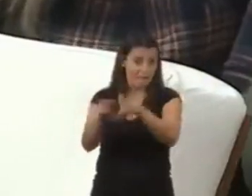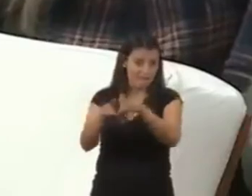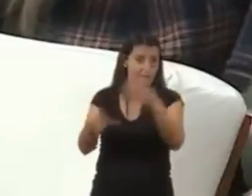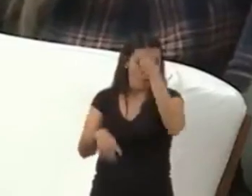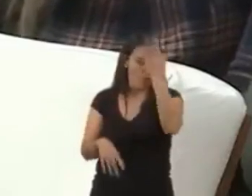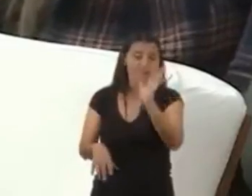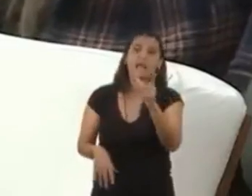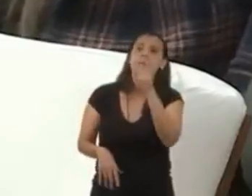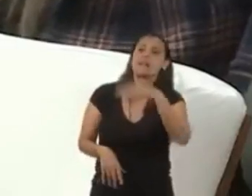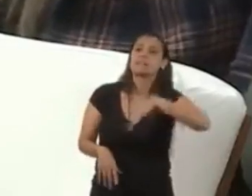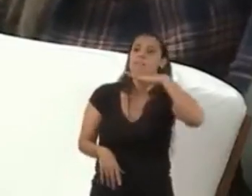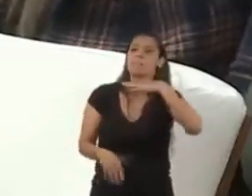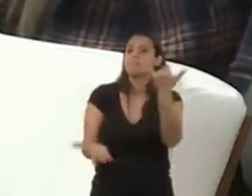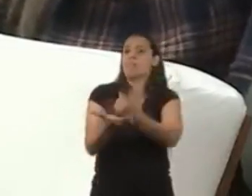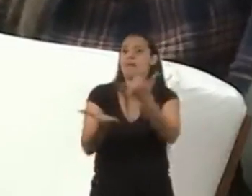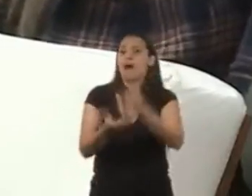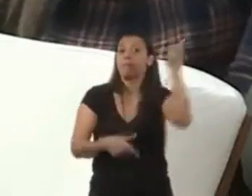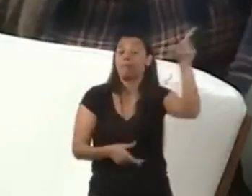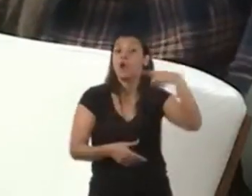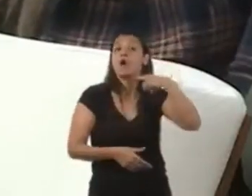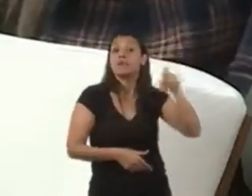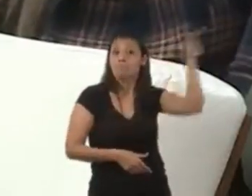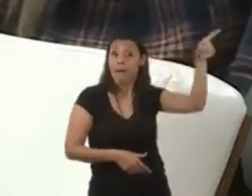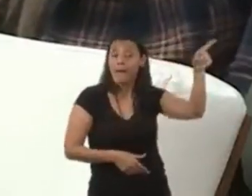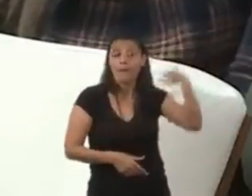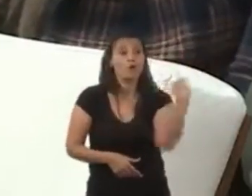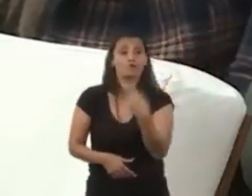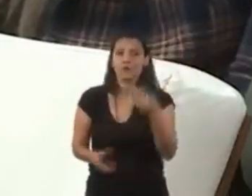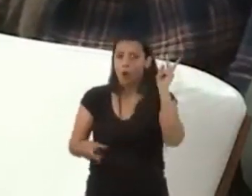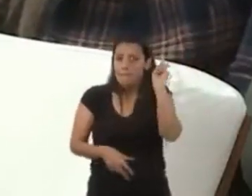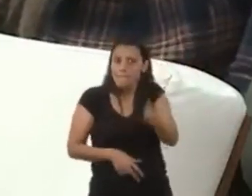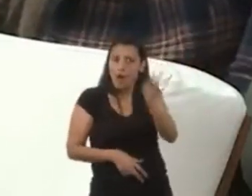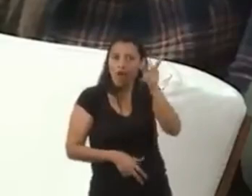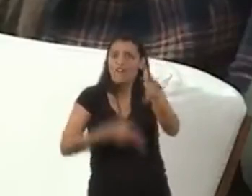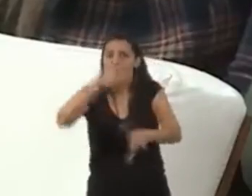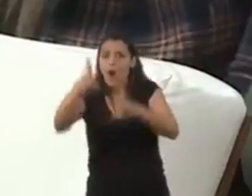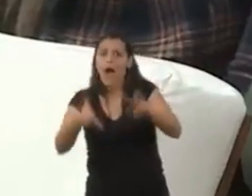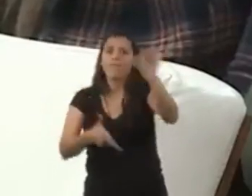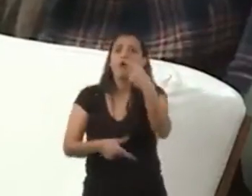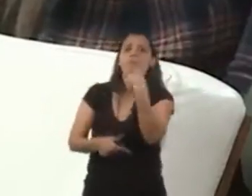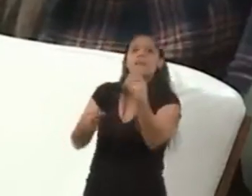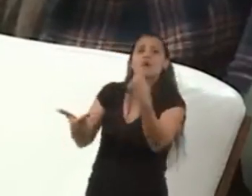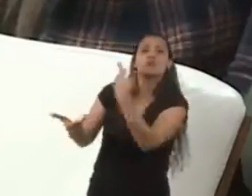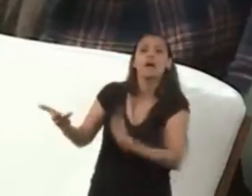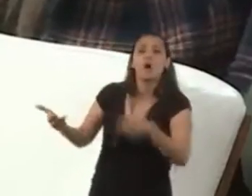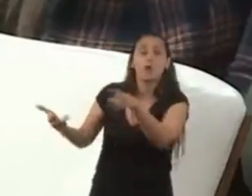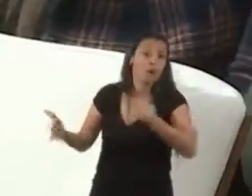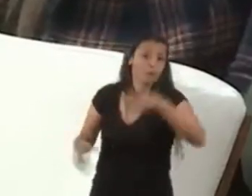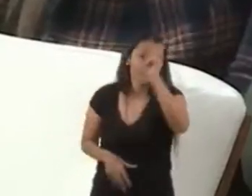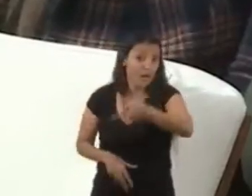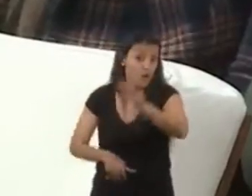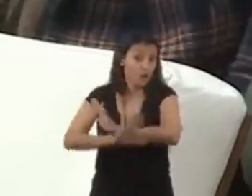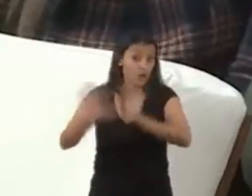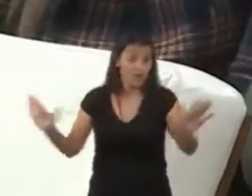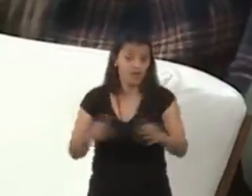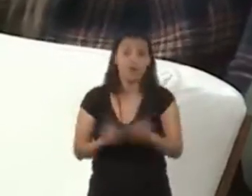tontería pero en España no nos prohíben nos prohíben hablar o preguntar algo gobierno las salas de prensas del del Palacio de Gobierno